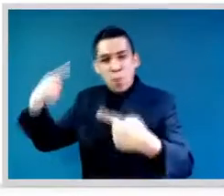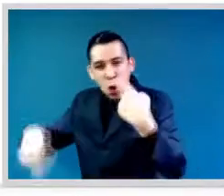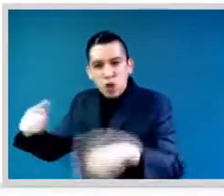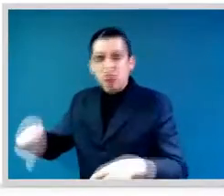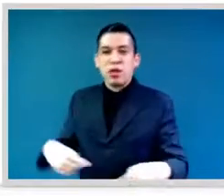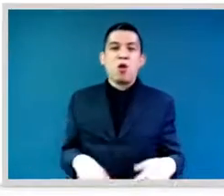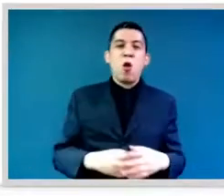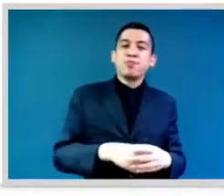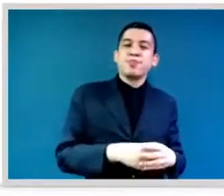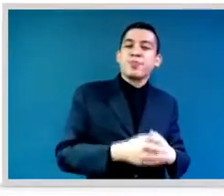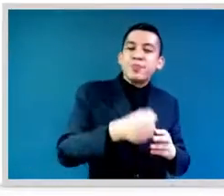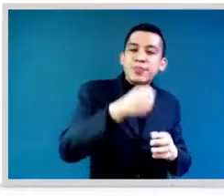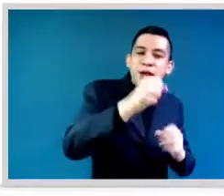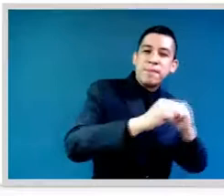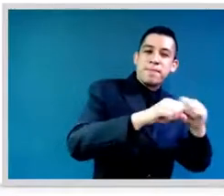y más.